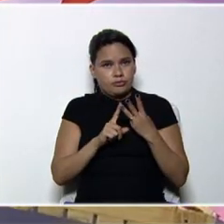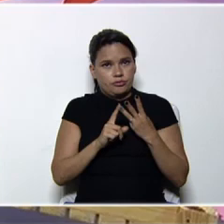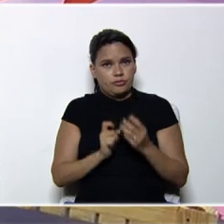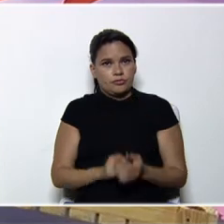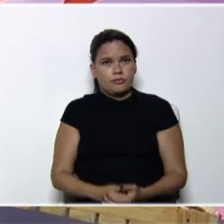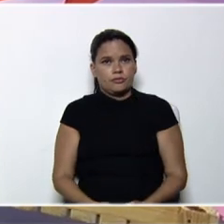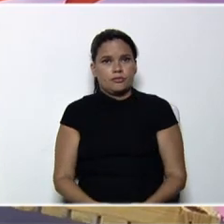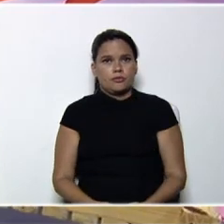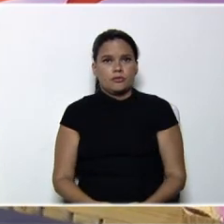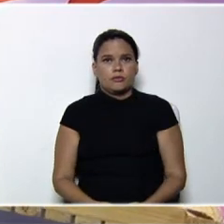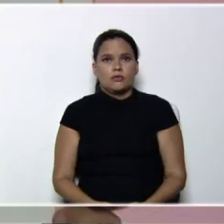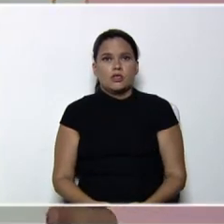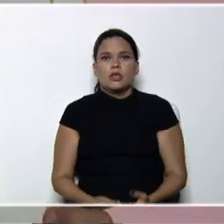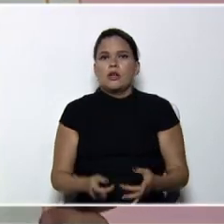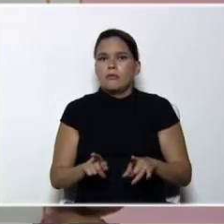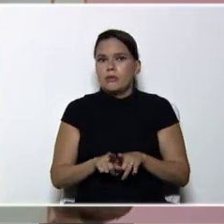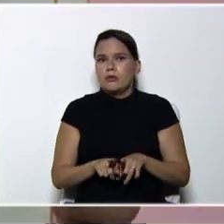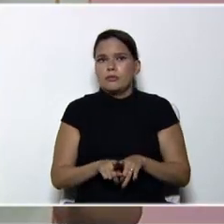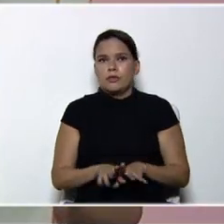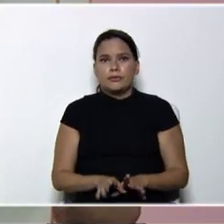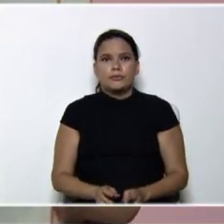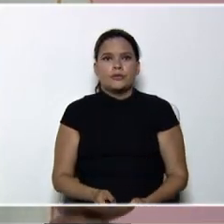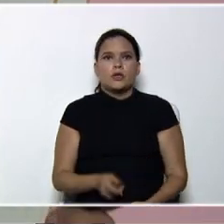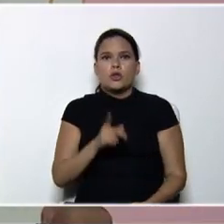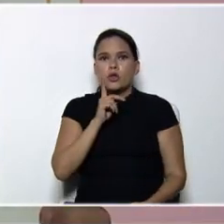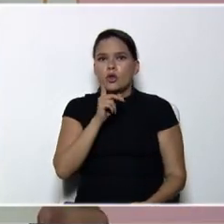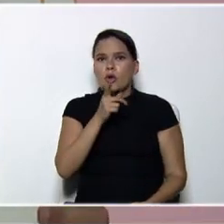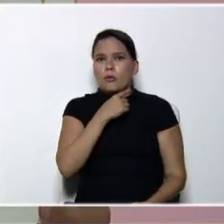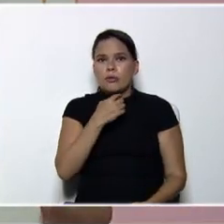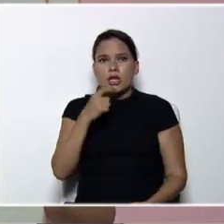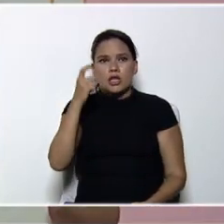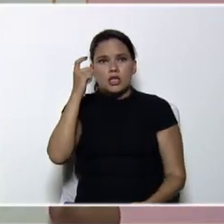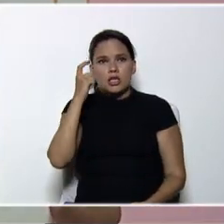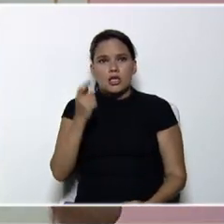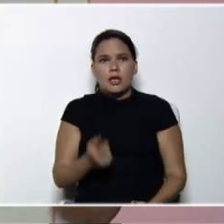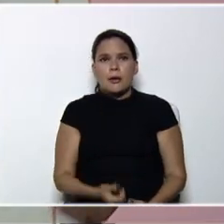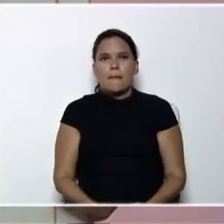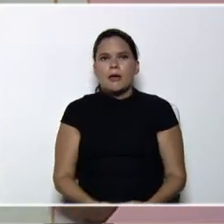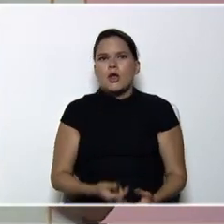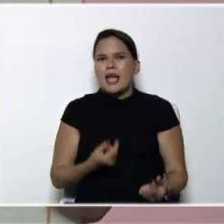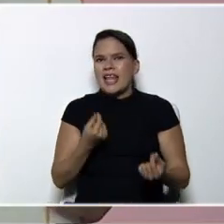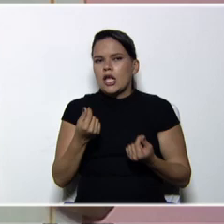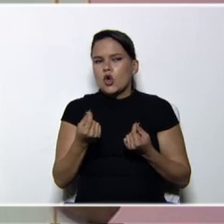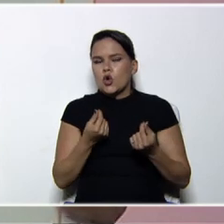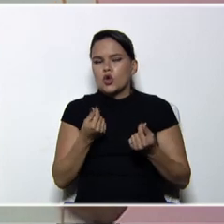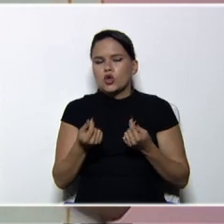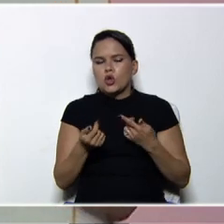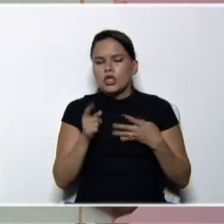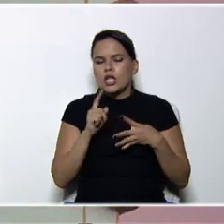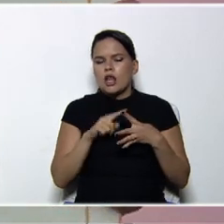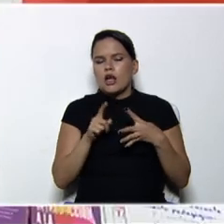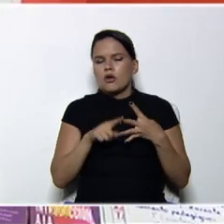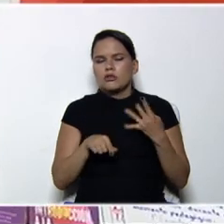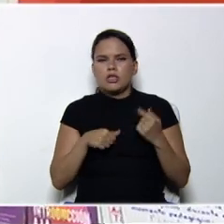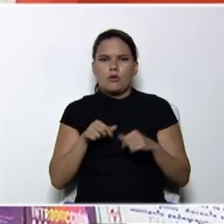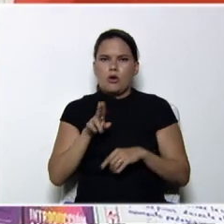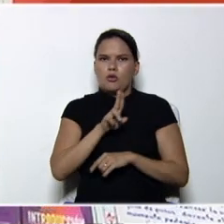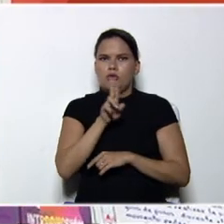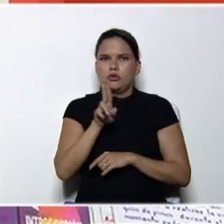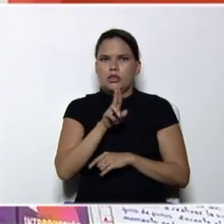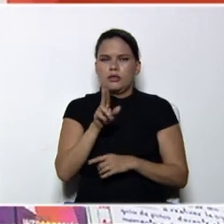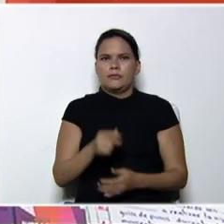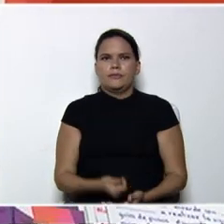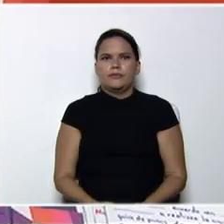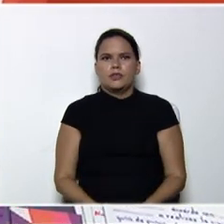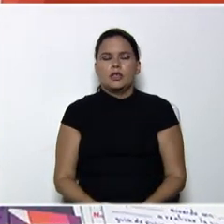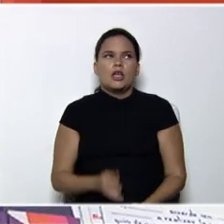ficha en donde mantengo el membrete, mantengo la fecha, pero el costo de los materiales que yo vaya a utilizar. Es